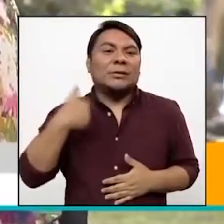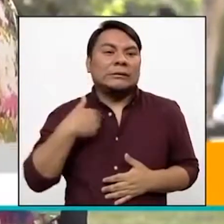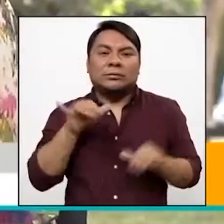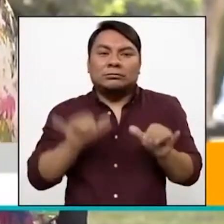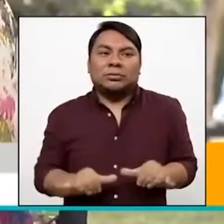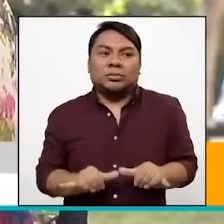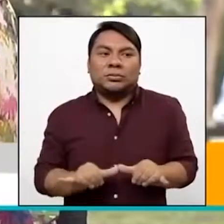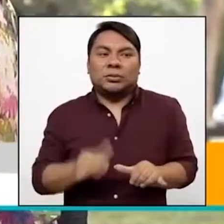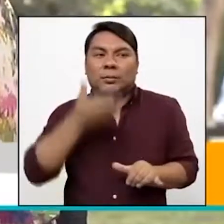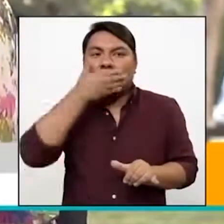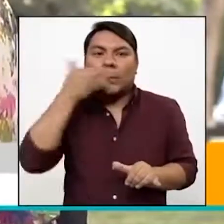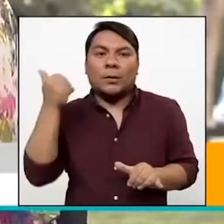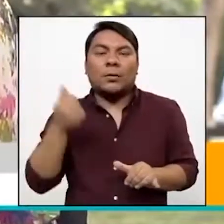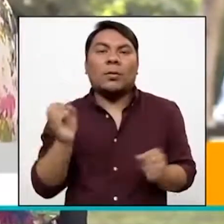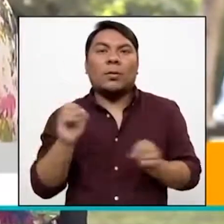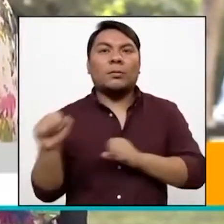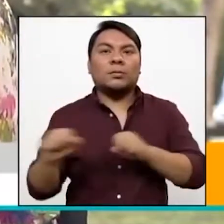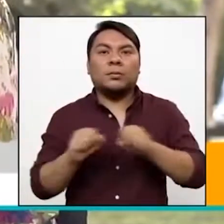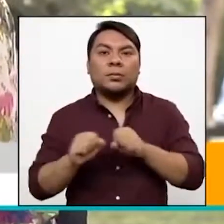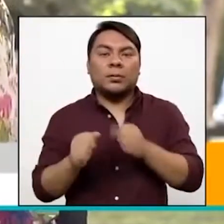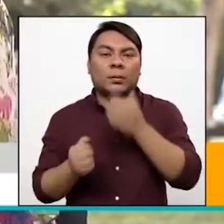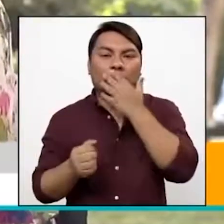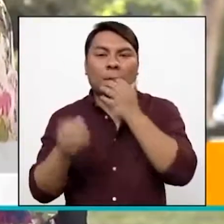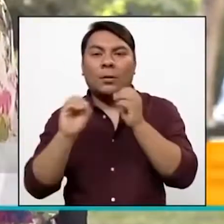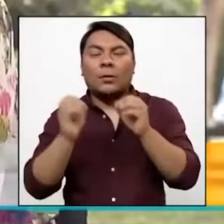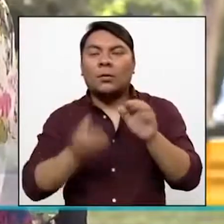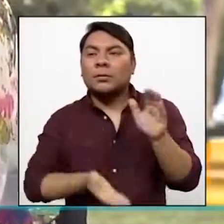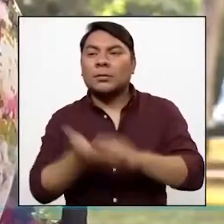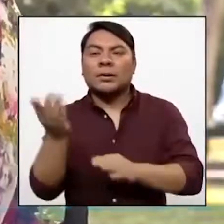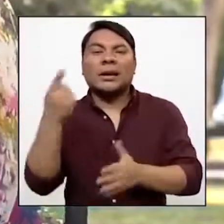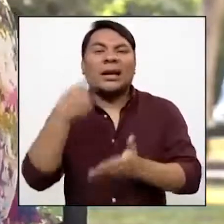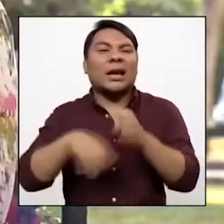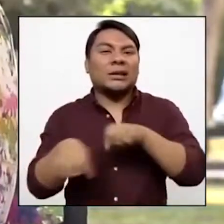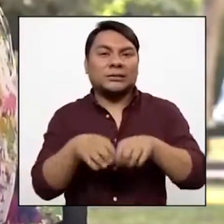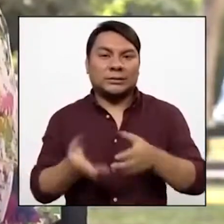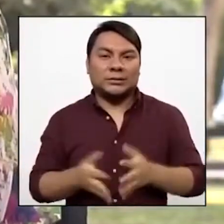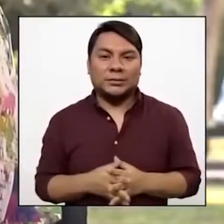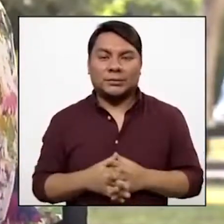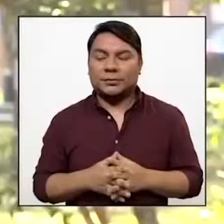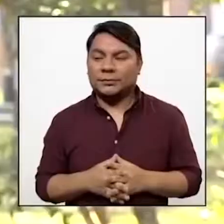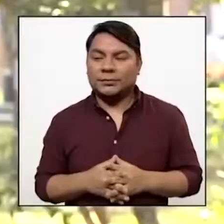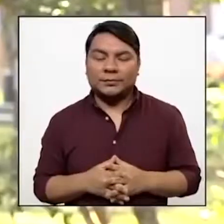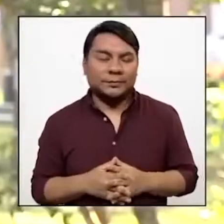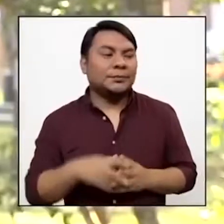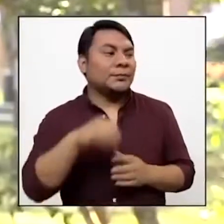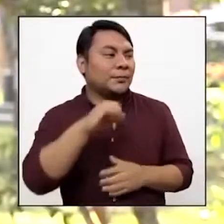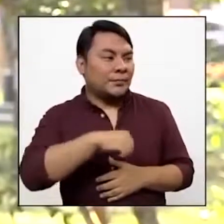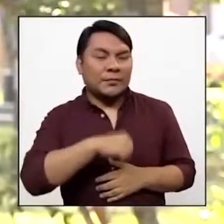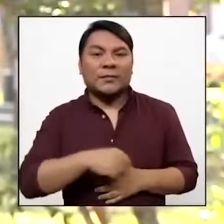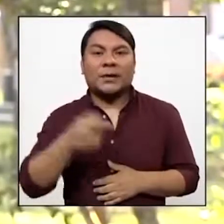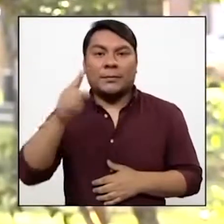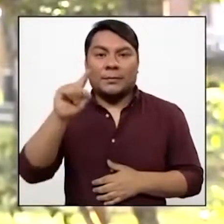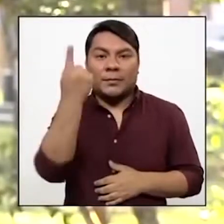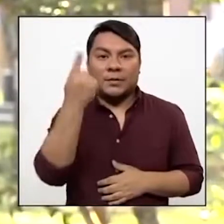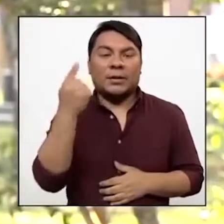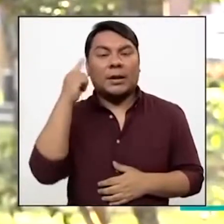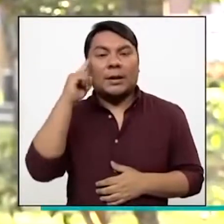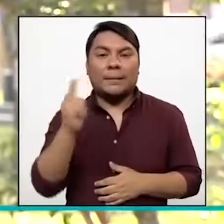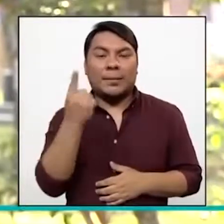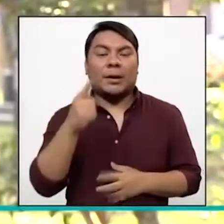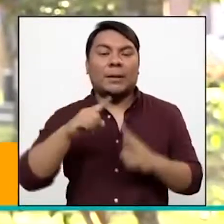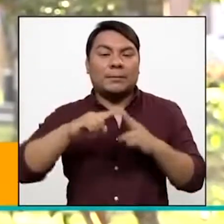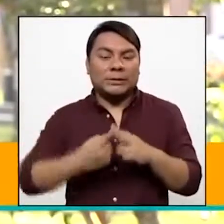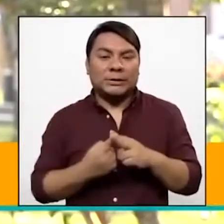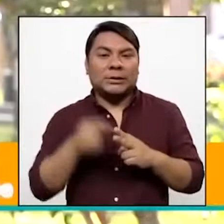quedamos quietas cuando hay un terremoto o un desastre. ¿Qué debemos de hacer? Sí, bueno, en primer lugar tenemos que empezar porque